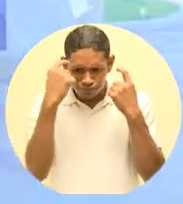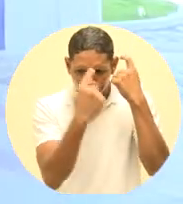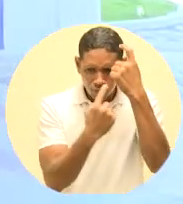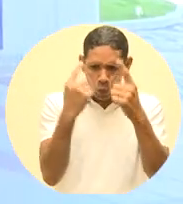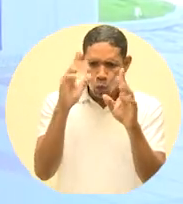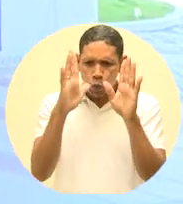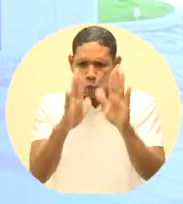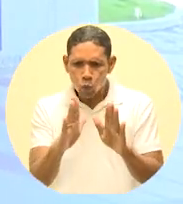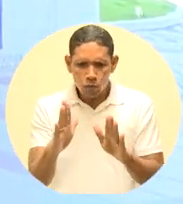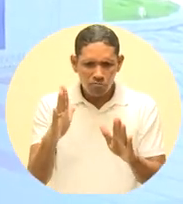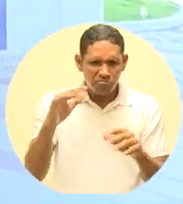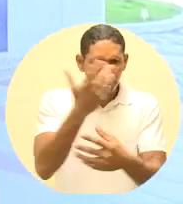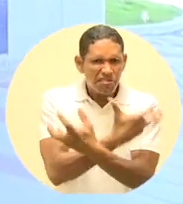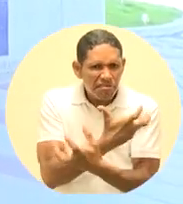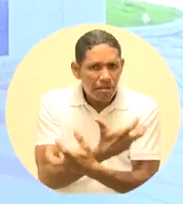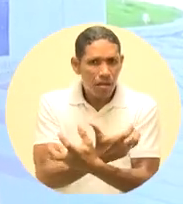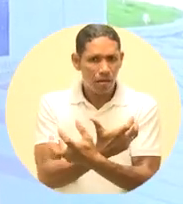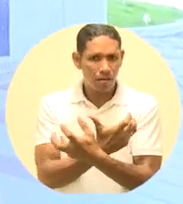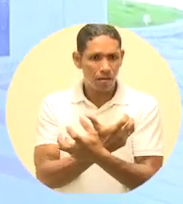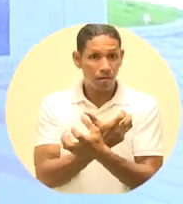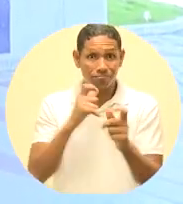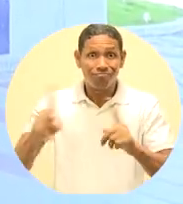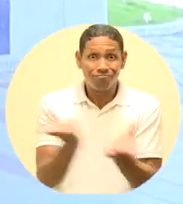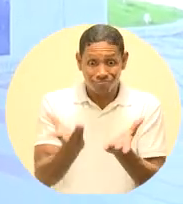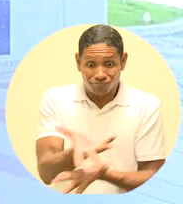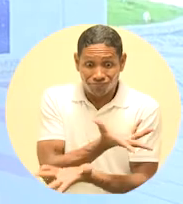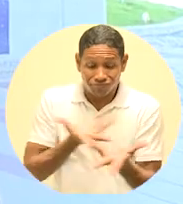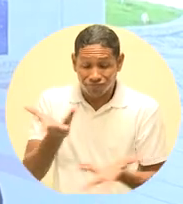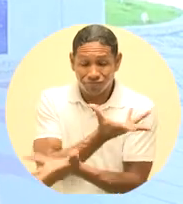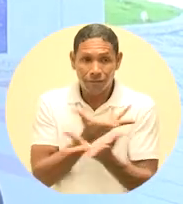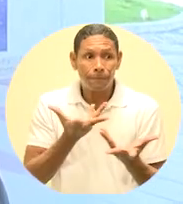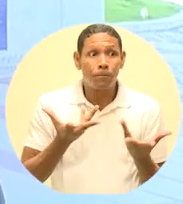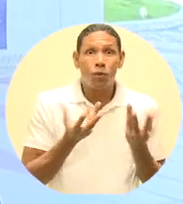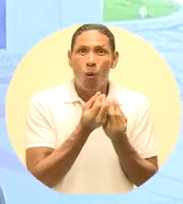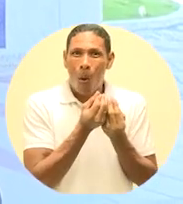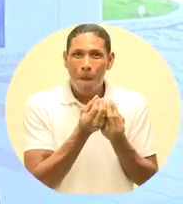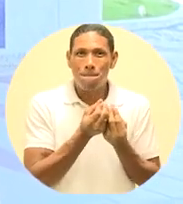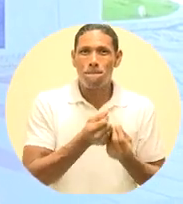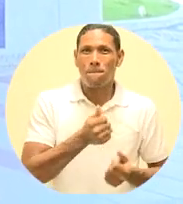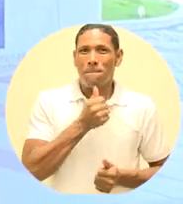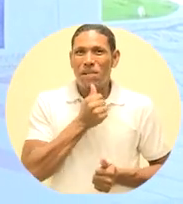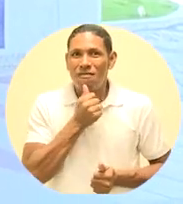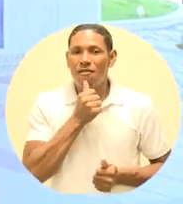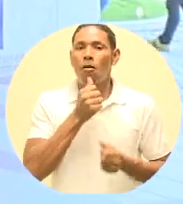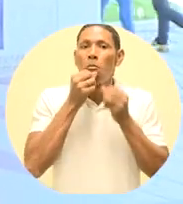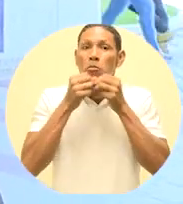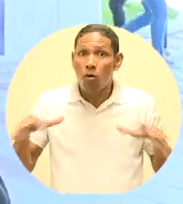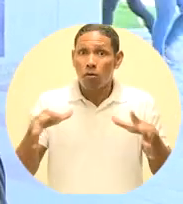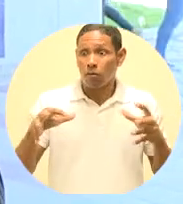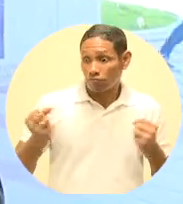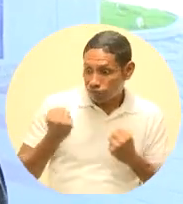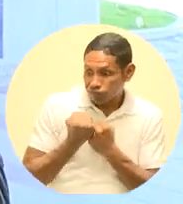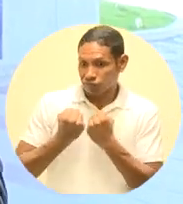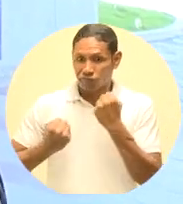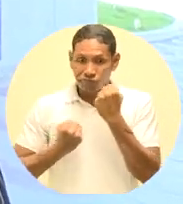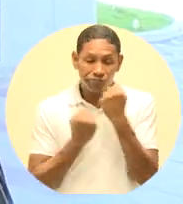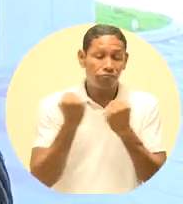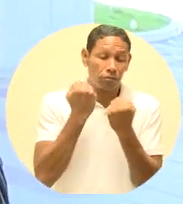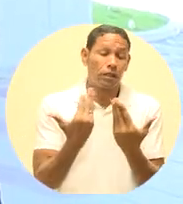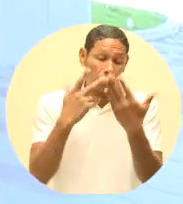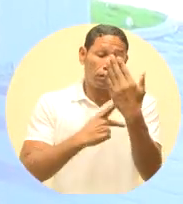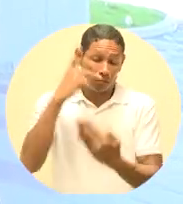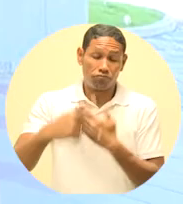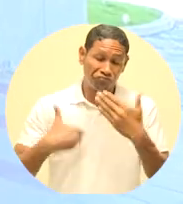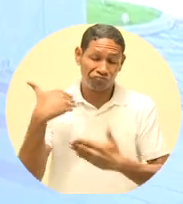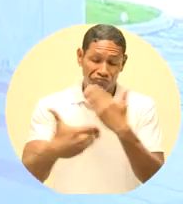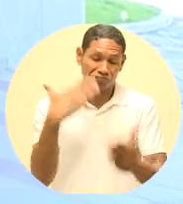parte de académica, científica, con los estudiantes y con el sector público y privado que puede apoyar